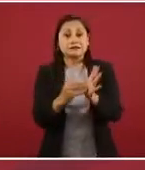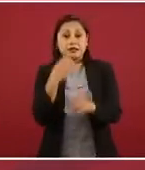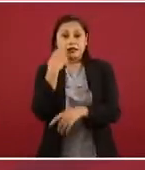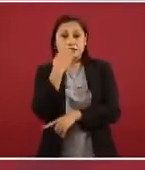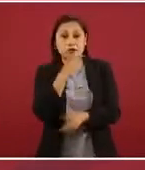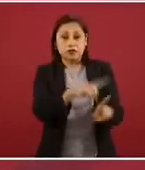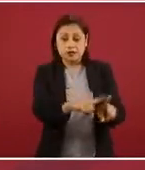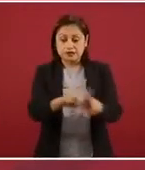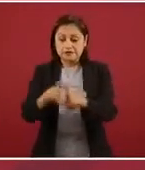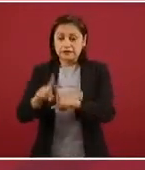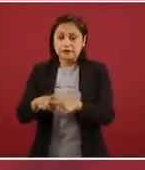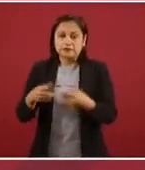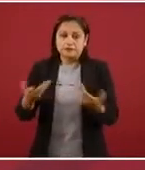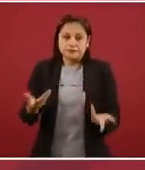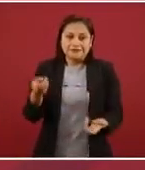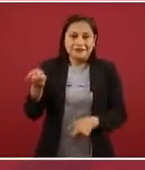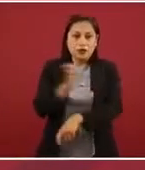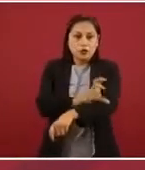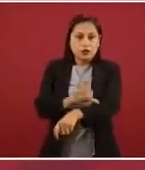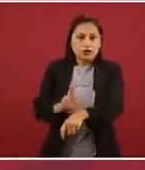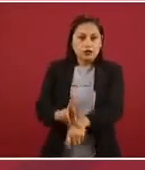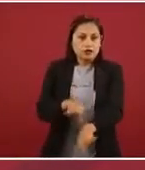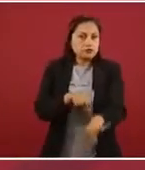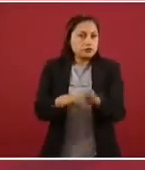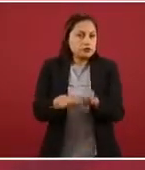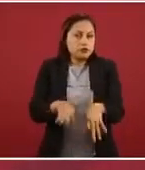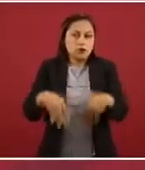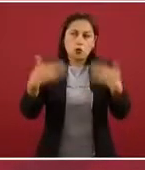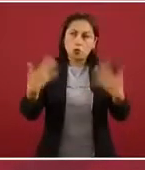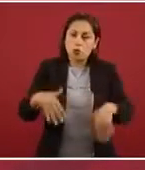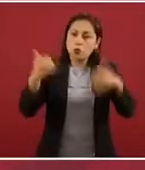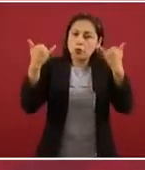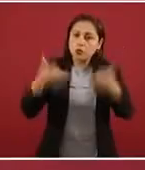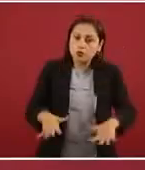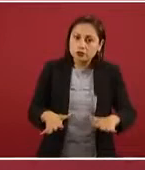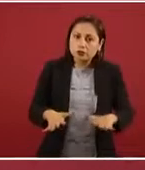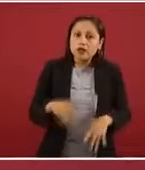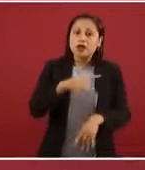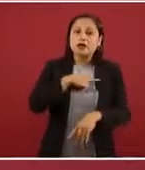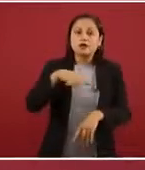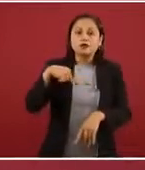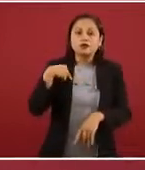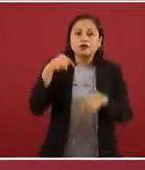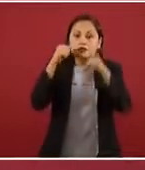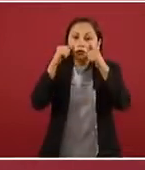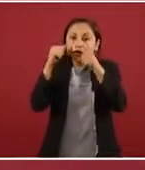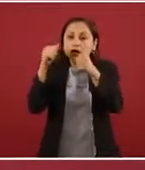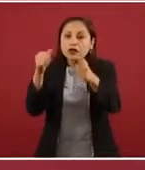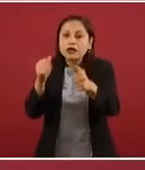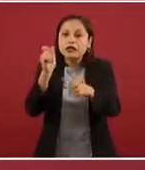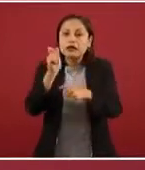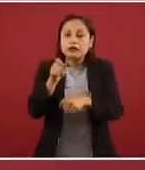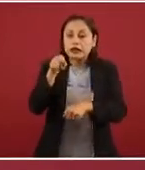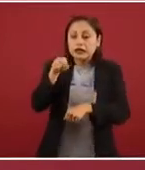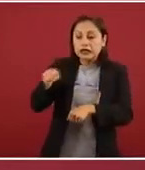Lo que nos importa es que cumplan con este trabajo.